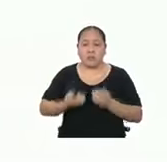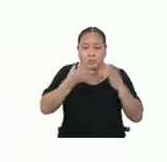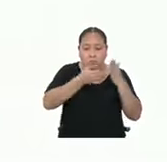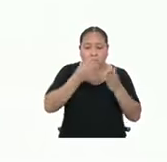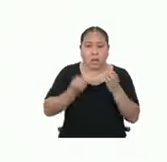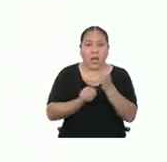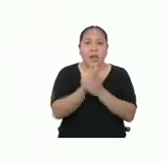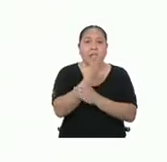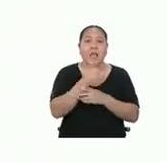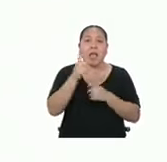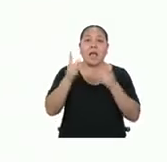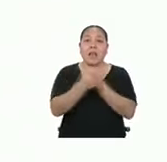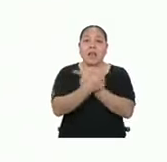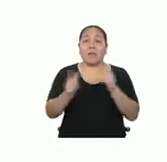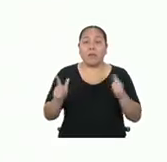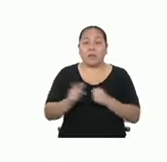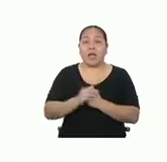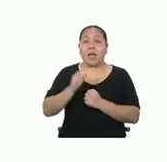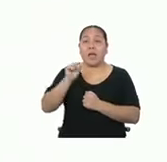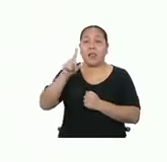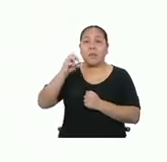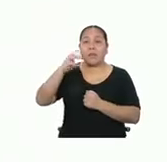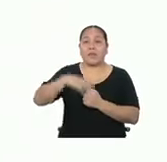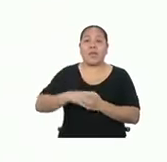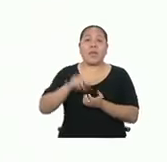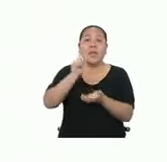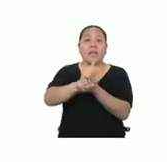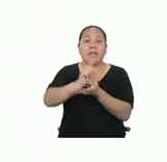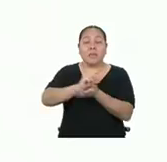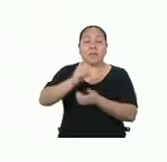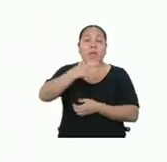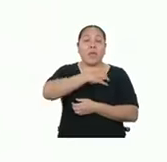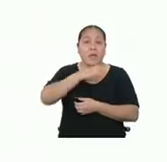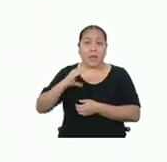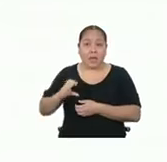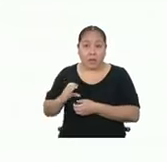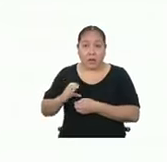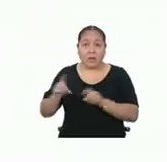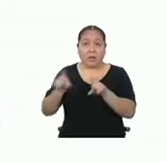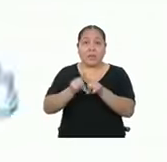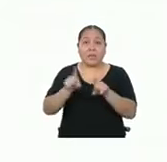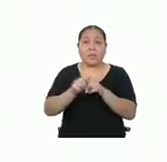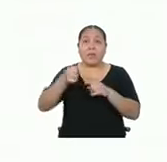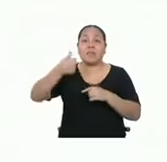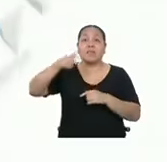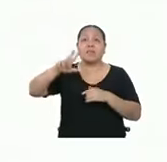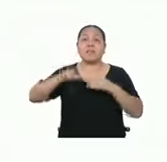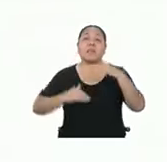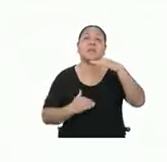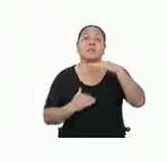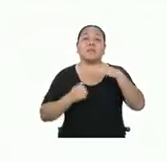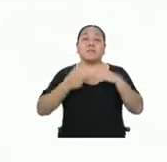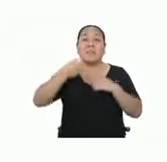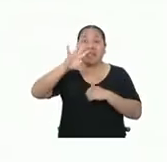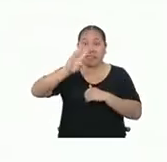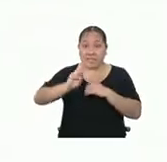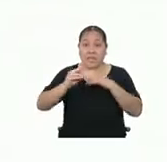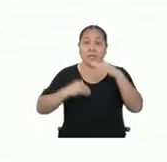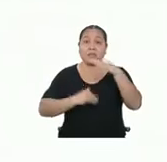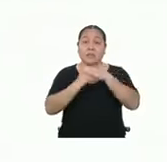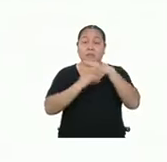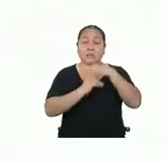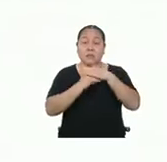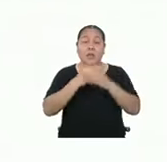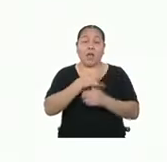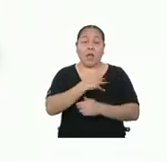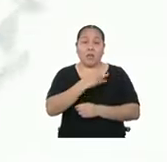focalizados de Arequipa, La Libertad, La Payeque, Lima Metropolitana y Callao Y de hasta 16 años de edad Cumplidos al 31 de marzo